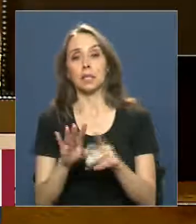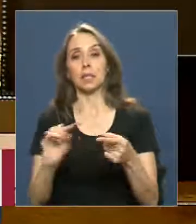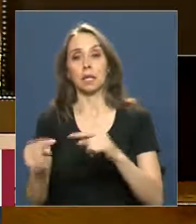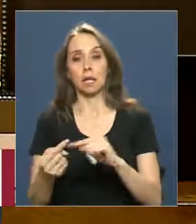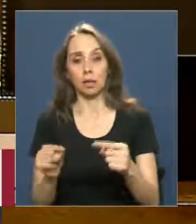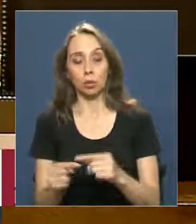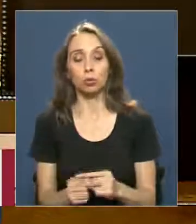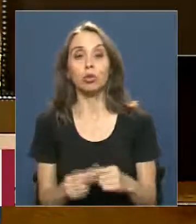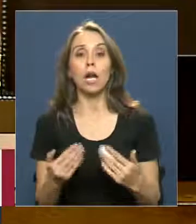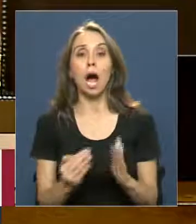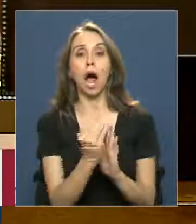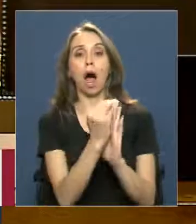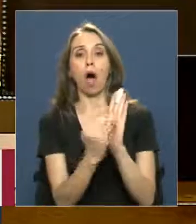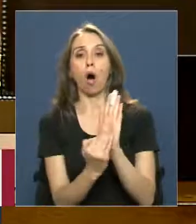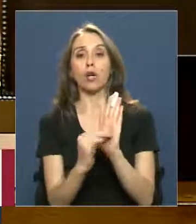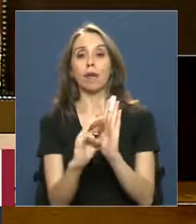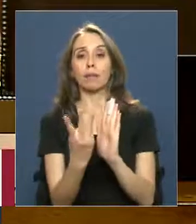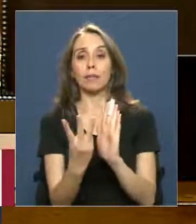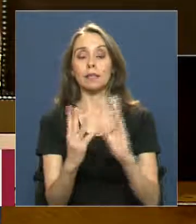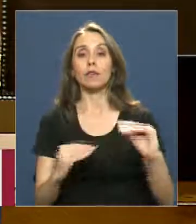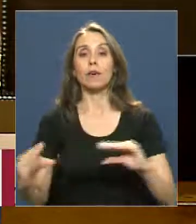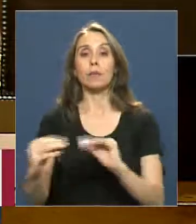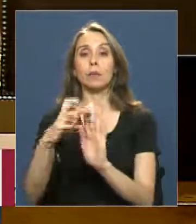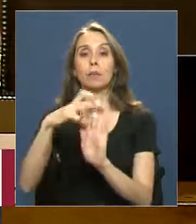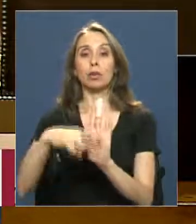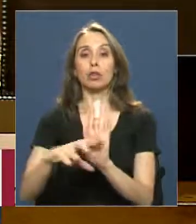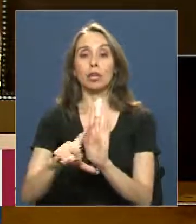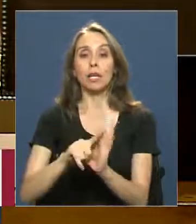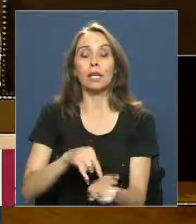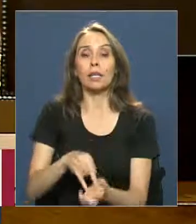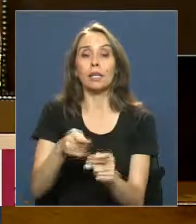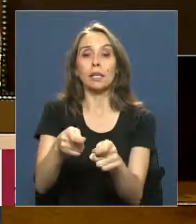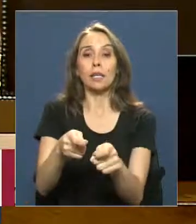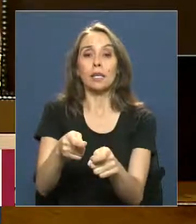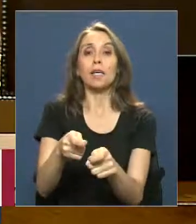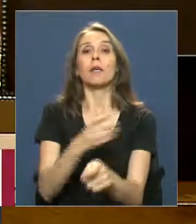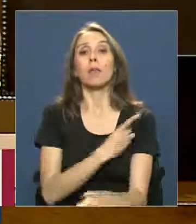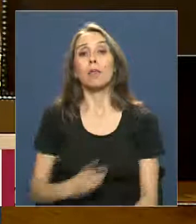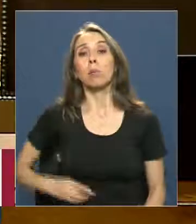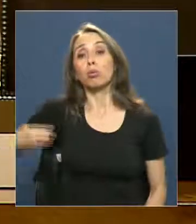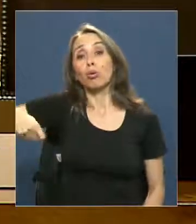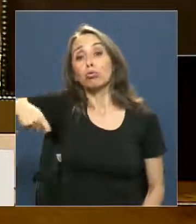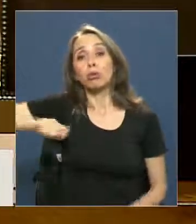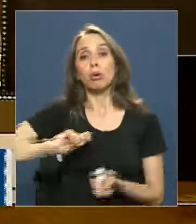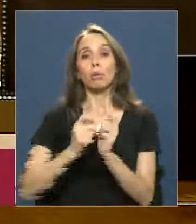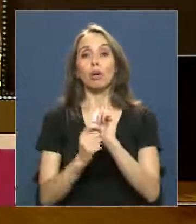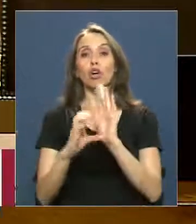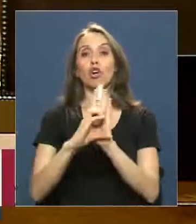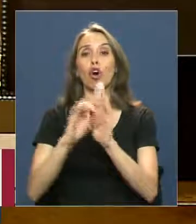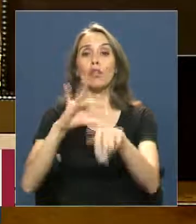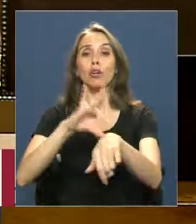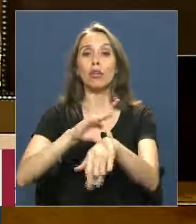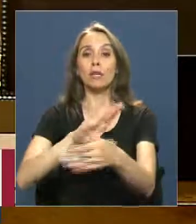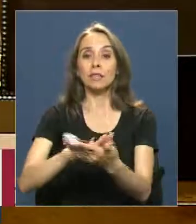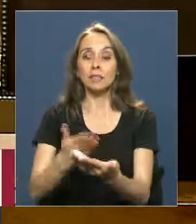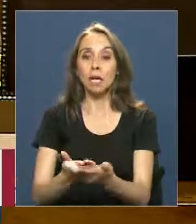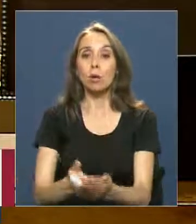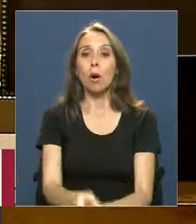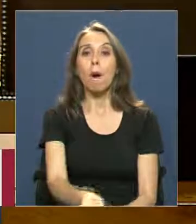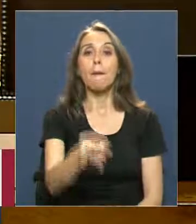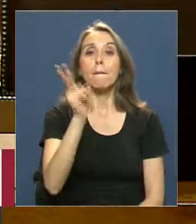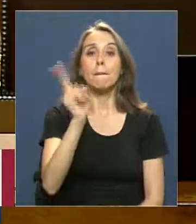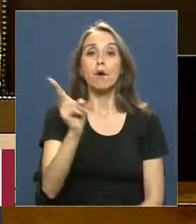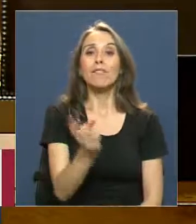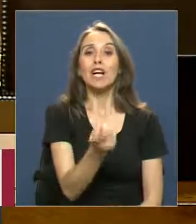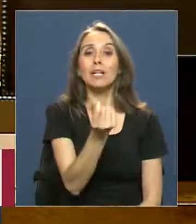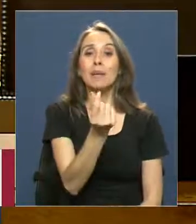Vamos a pasar en tercer lugar a tratar el proyecto de ley iniciado en moción que modifica el Código Sanitario para prohibir el aumento